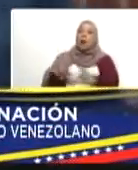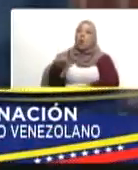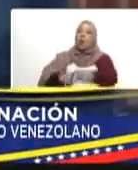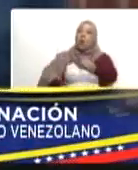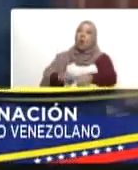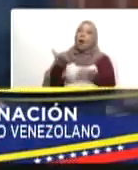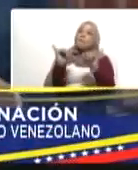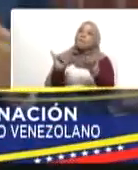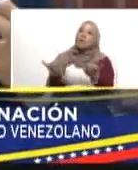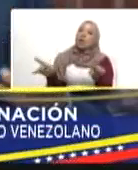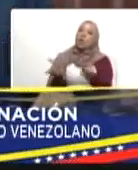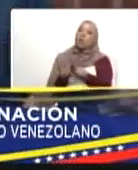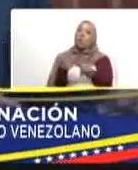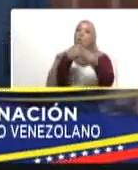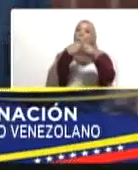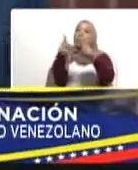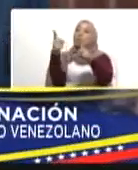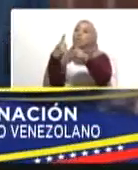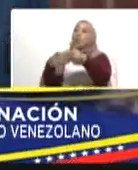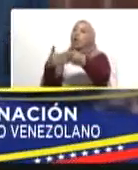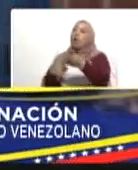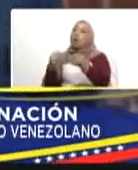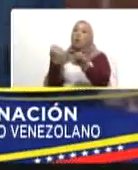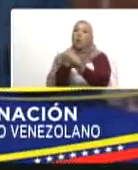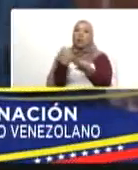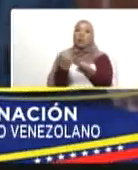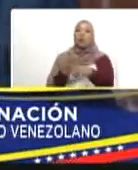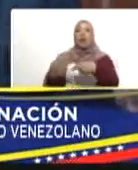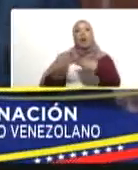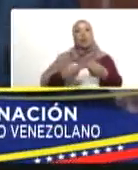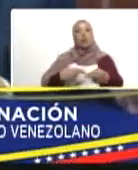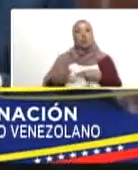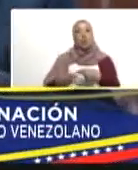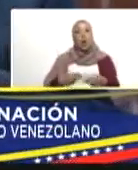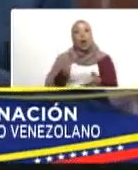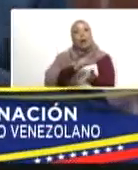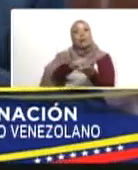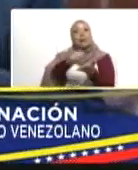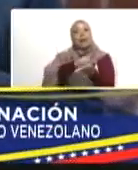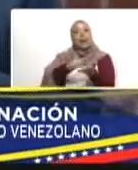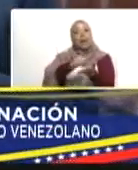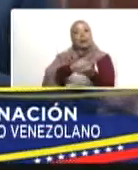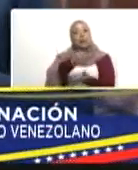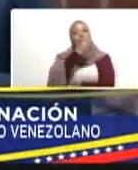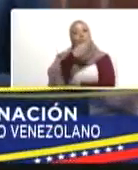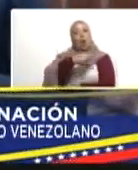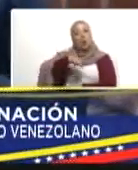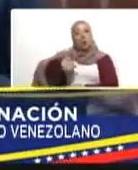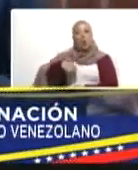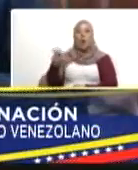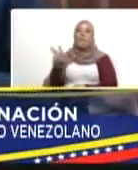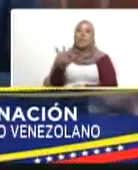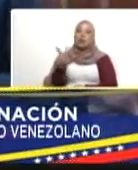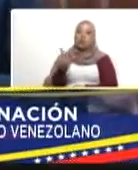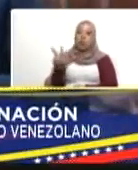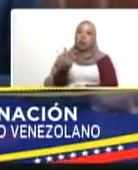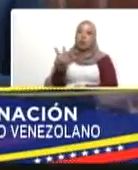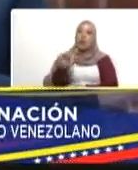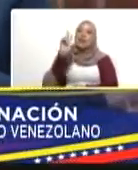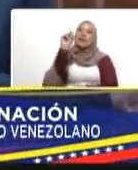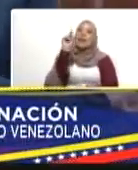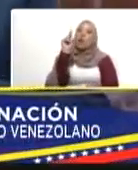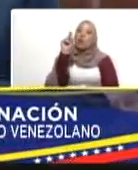particular y en lo que usted refería en relación al queso sí nuestro país se ha convertido en el